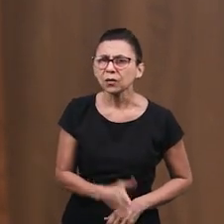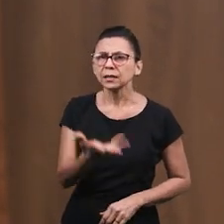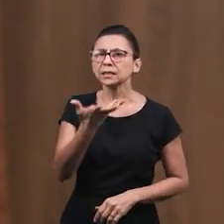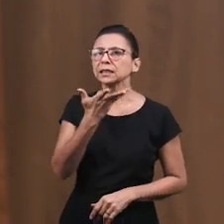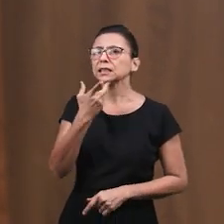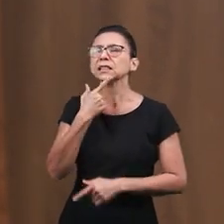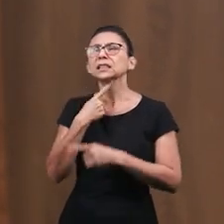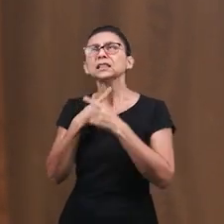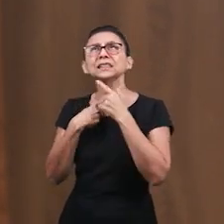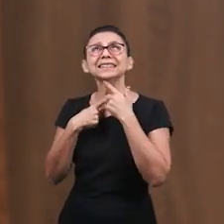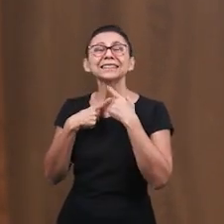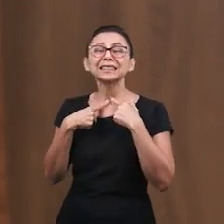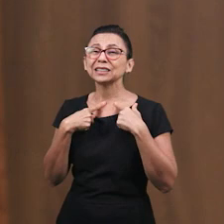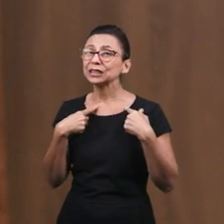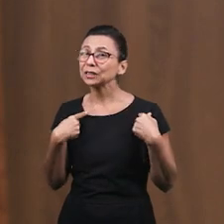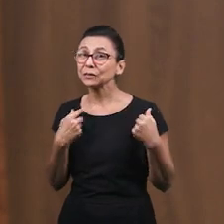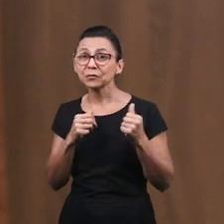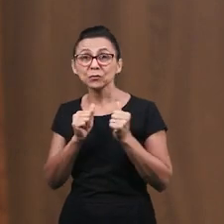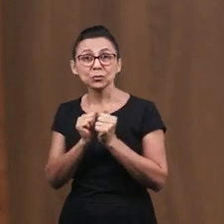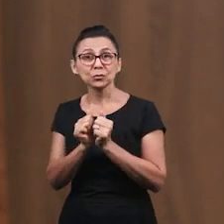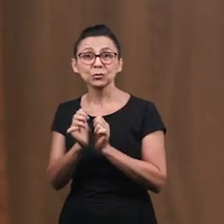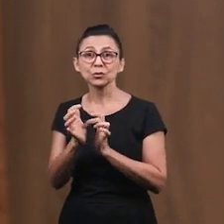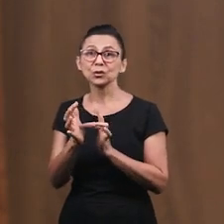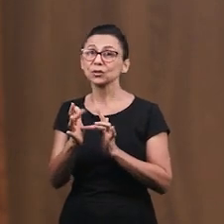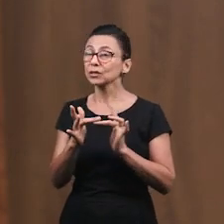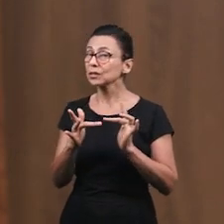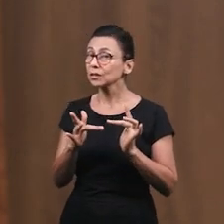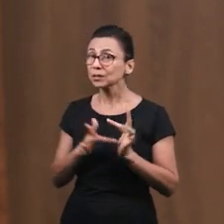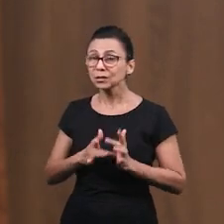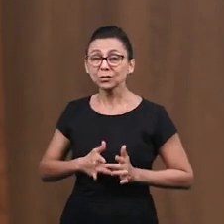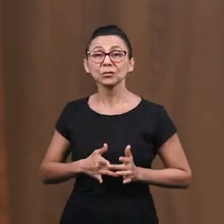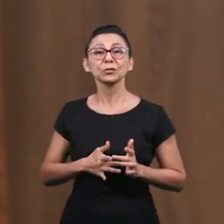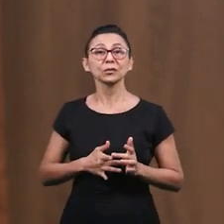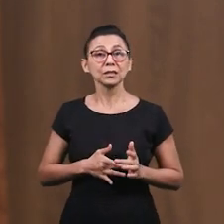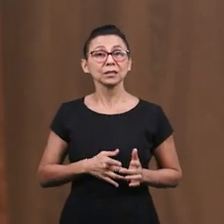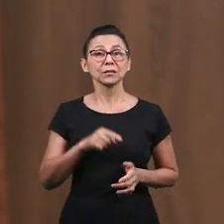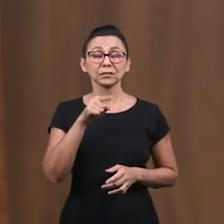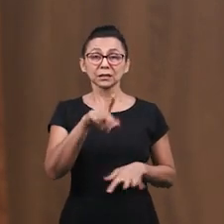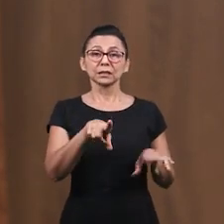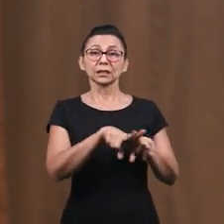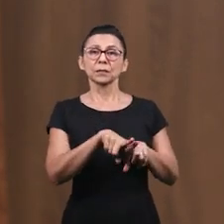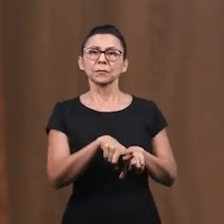estar cerca de Jesús, y ustedes también no pueden permitir que nada